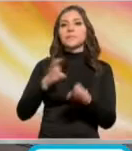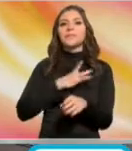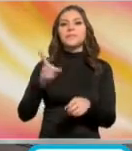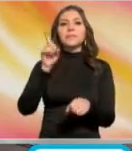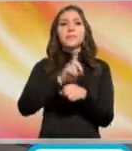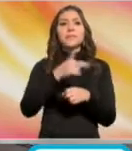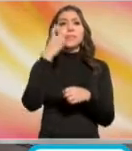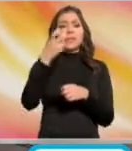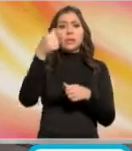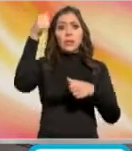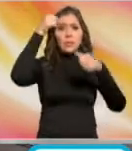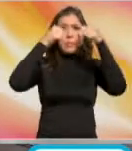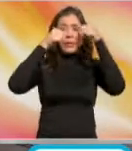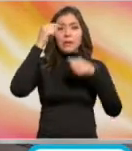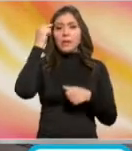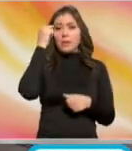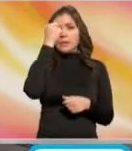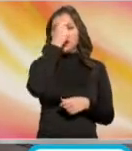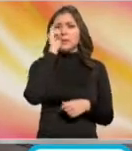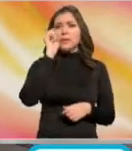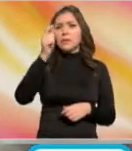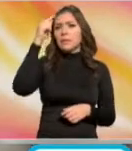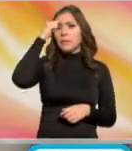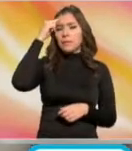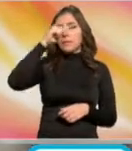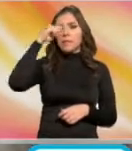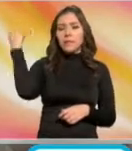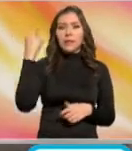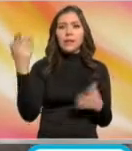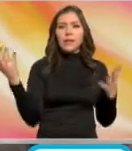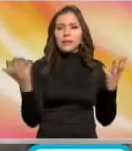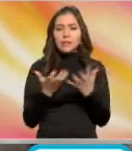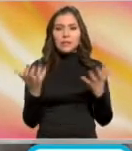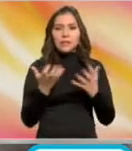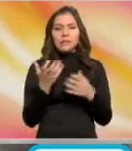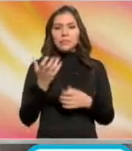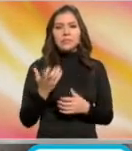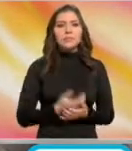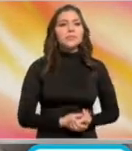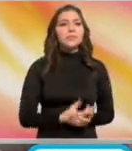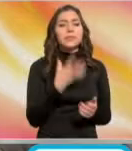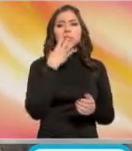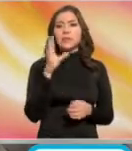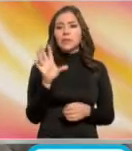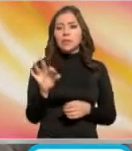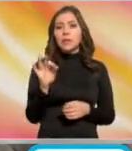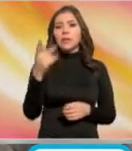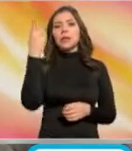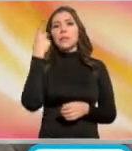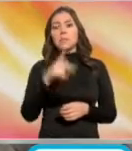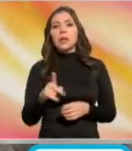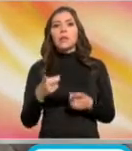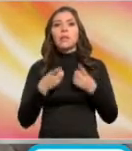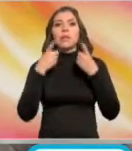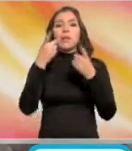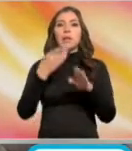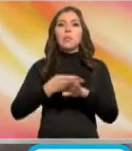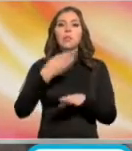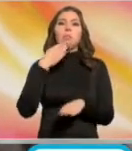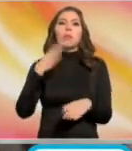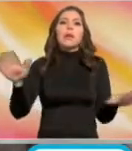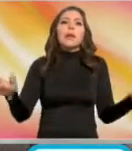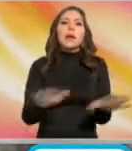Pues ¿Cómo una están? cirugía que me comentabas que es sencilla de hacer, que es ya muy común, Así es. pero que sobre todo que muestra grandes resultados. Así